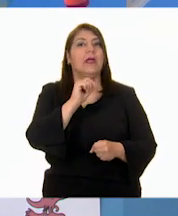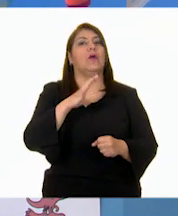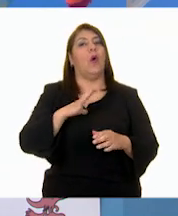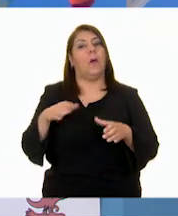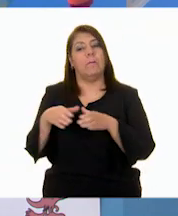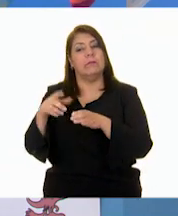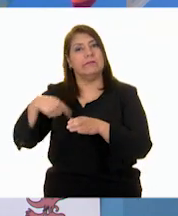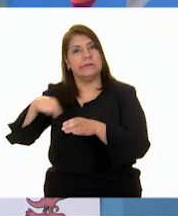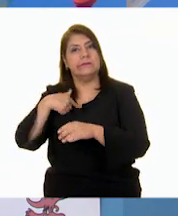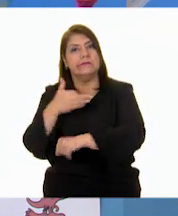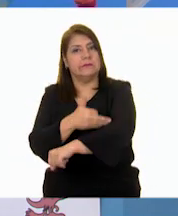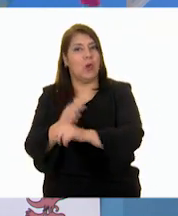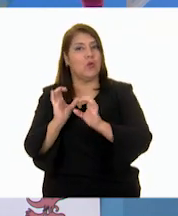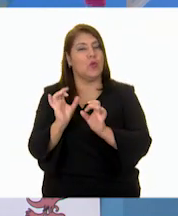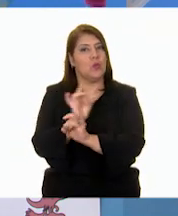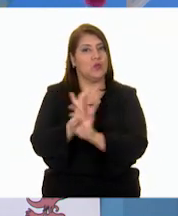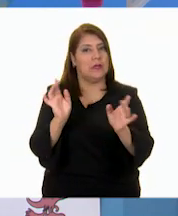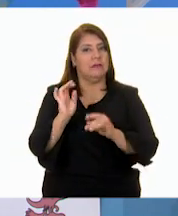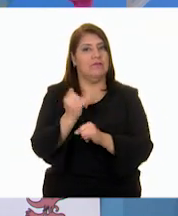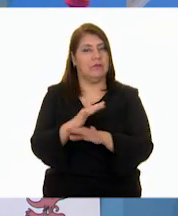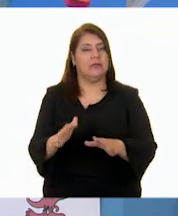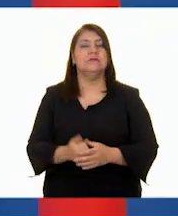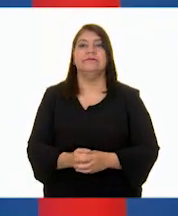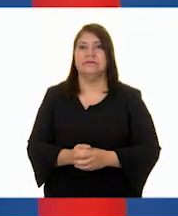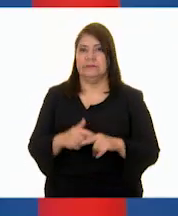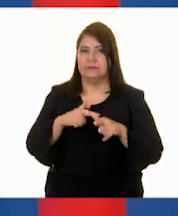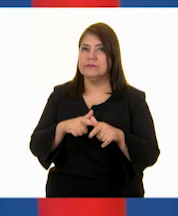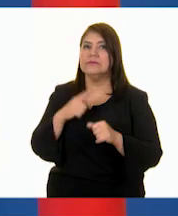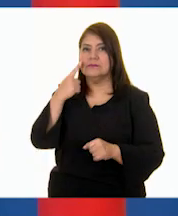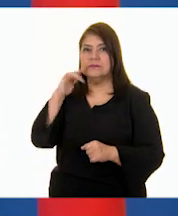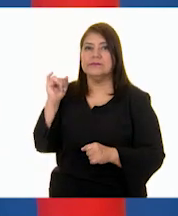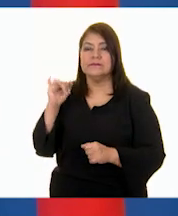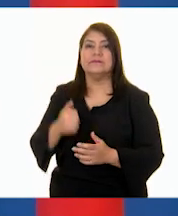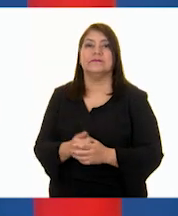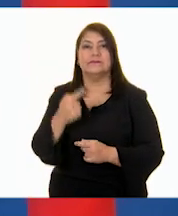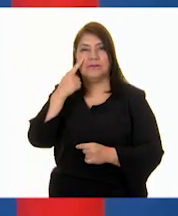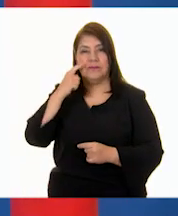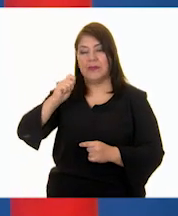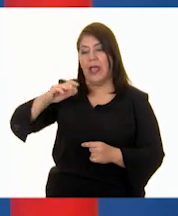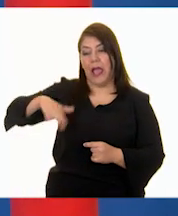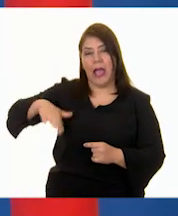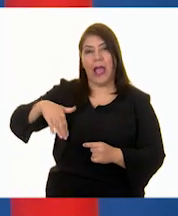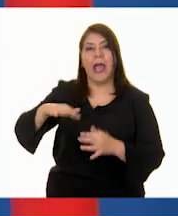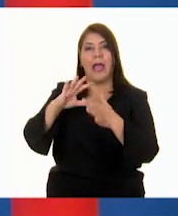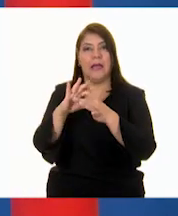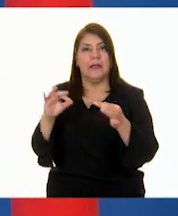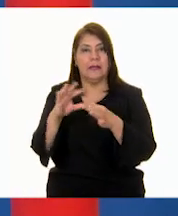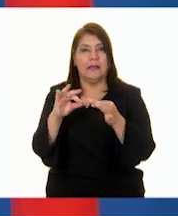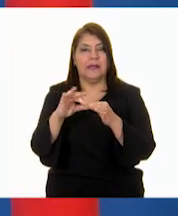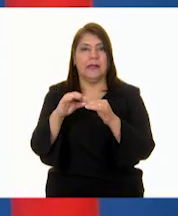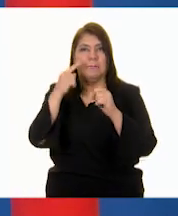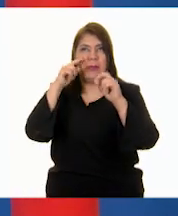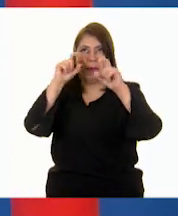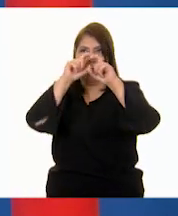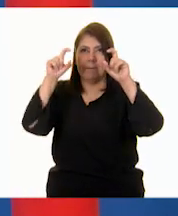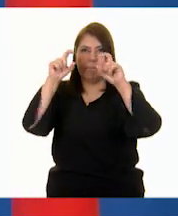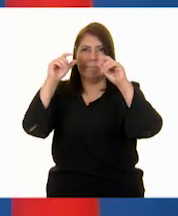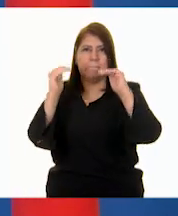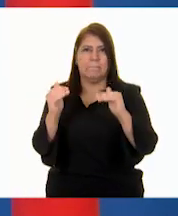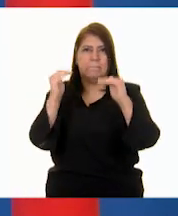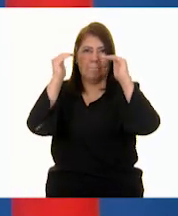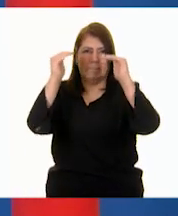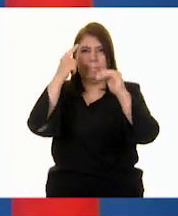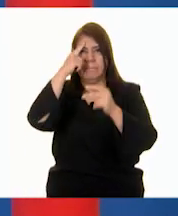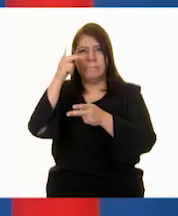familias. Continúen, por favor. Sí, maestro Francisco. Con lo que acabamos de comentarle, el encabezado de nuestro cuestionario